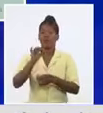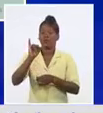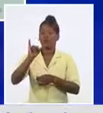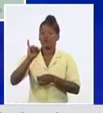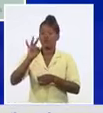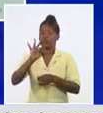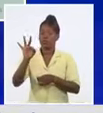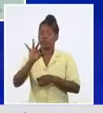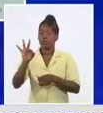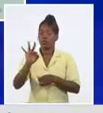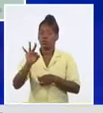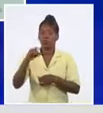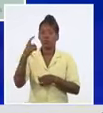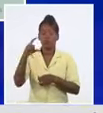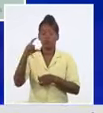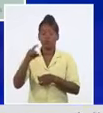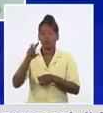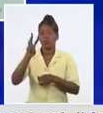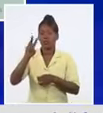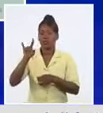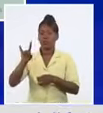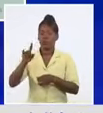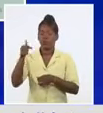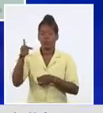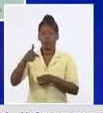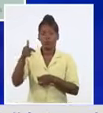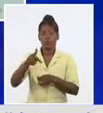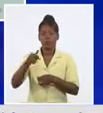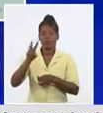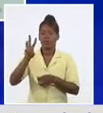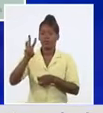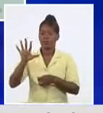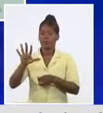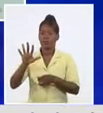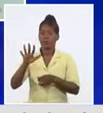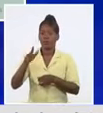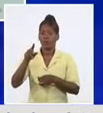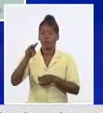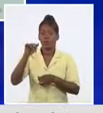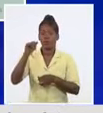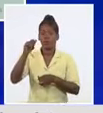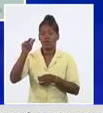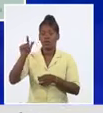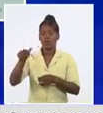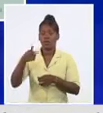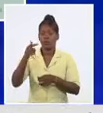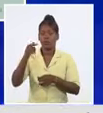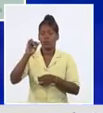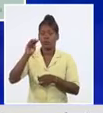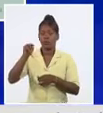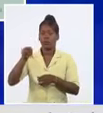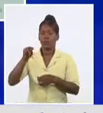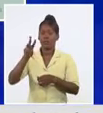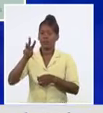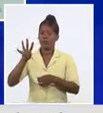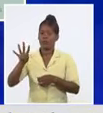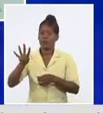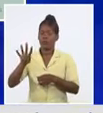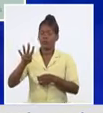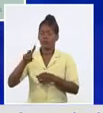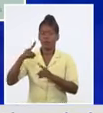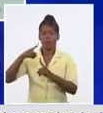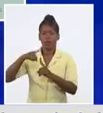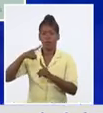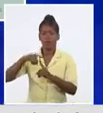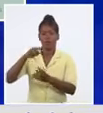Colombia 39, Jobabo 35, Jesús Menéndez 34, Majibacoa 27 y Las Tunas